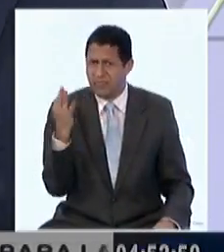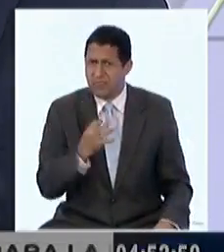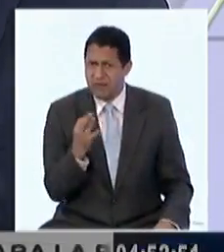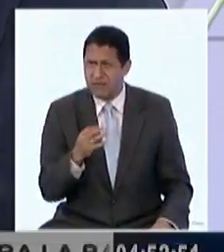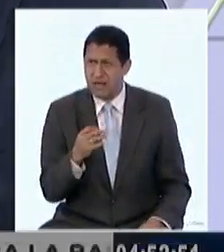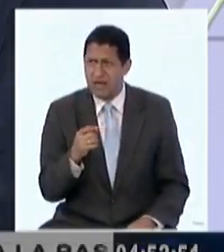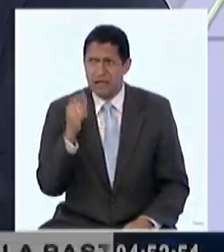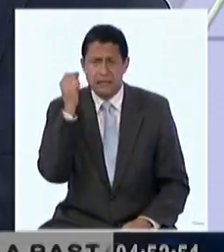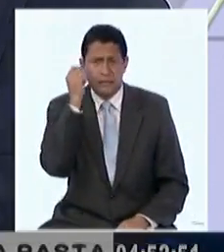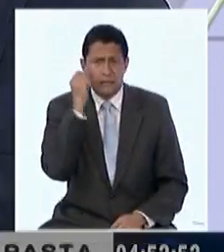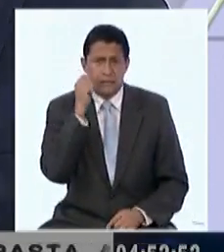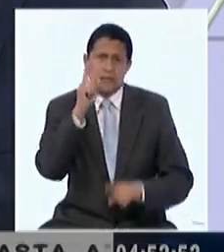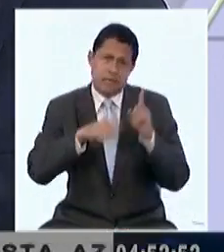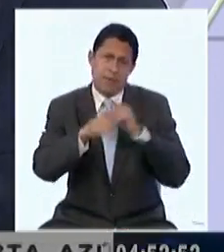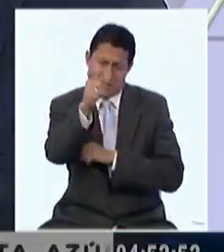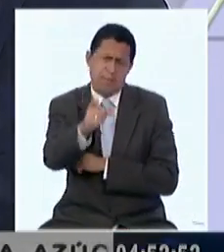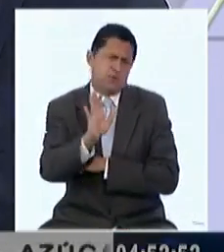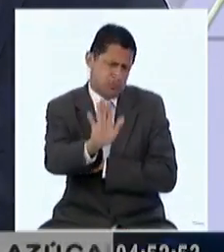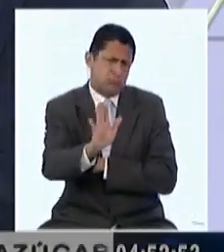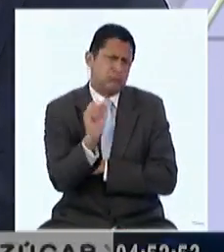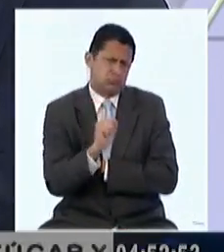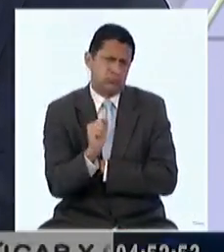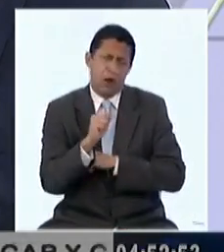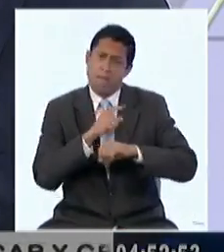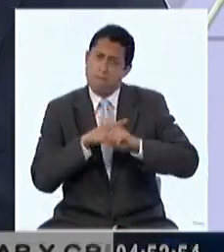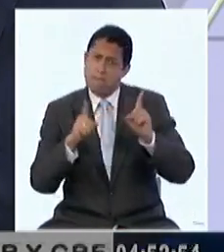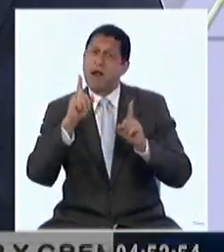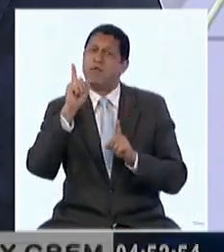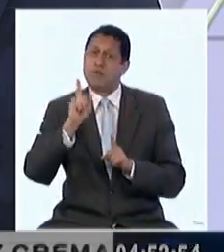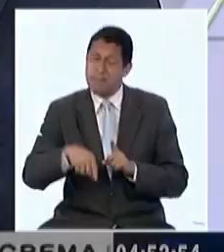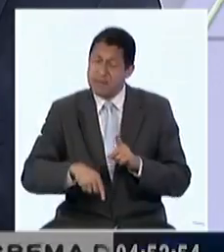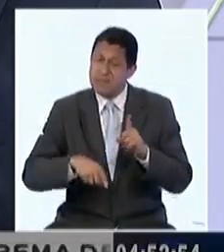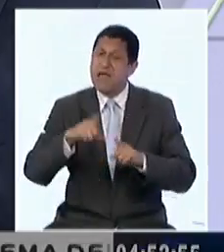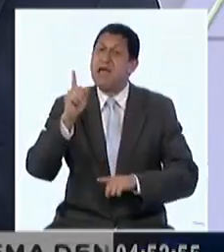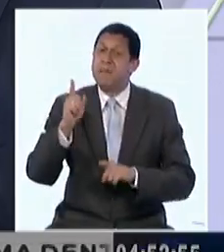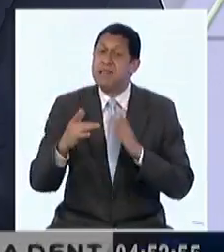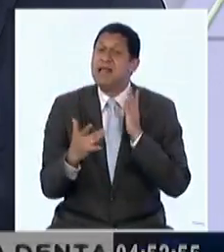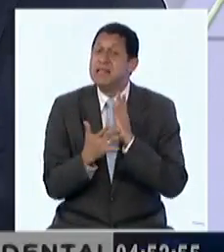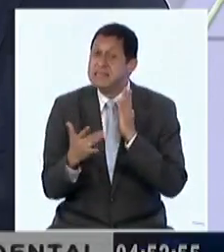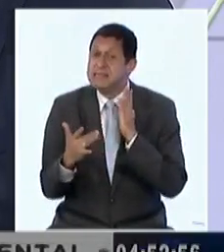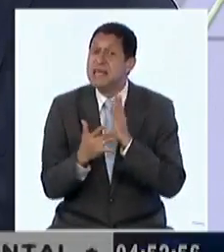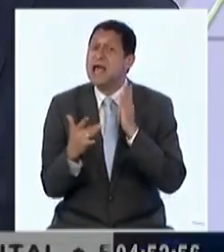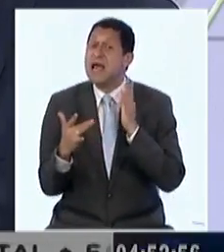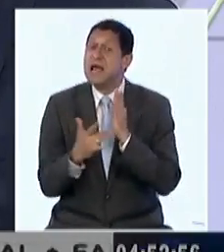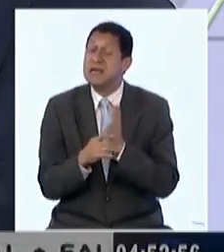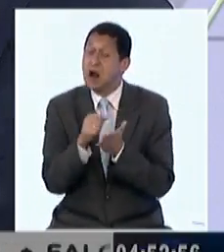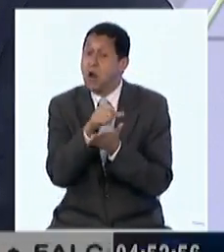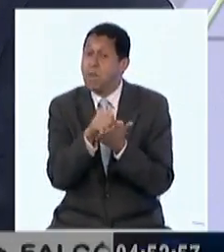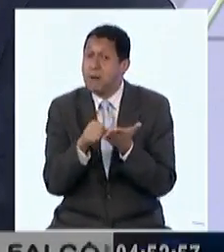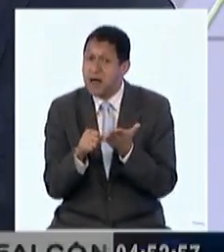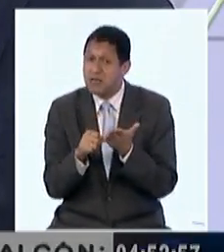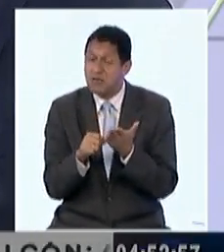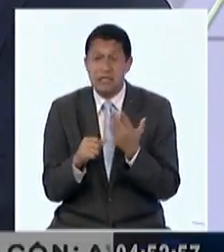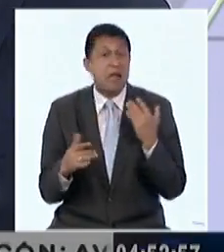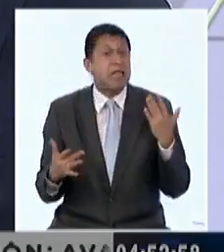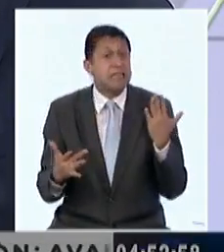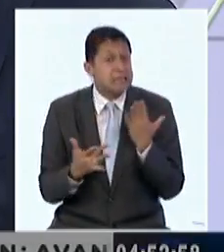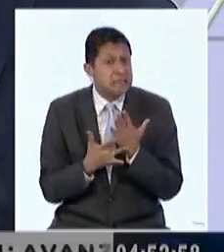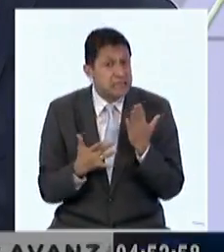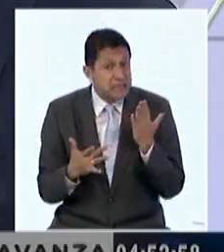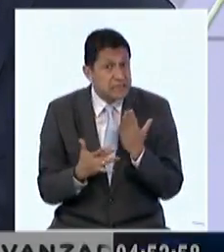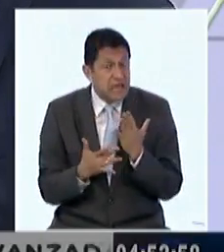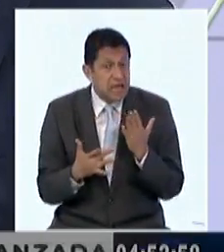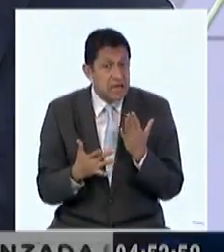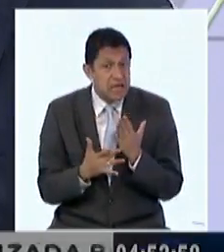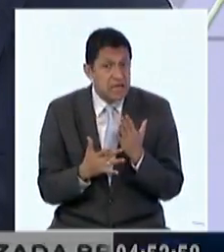la cicatriz depende de cada paciente. Uh-huh. Pero también depende de las técnicas empleadas por el cirujano. Si la técnica empleada